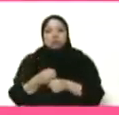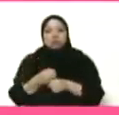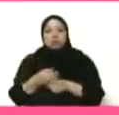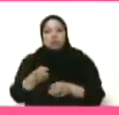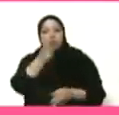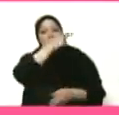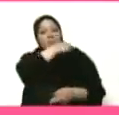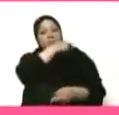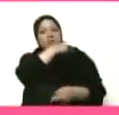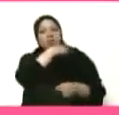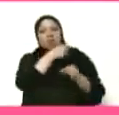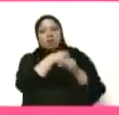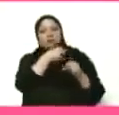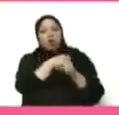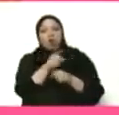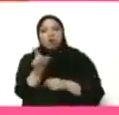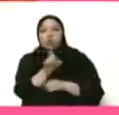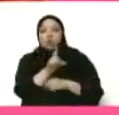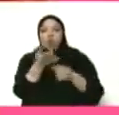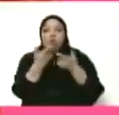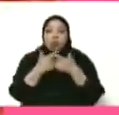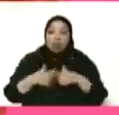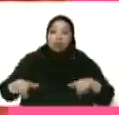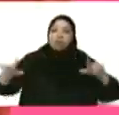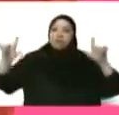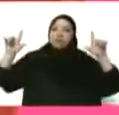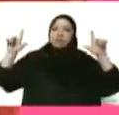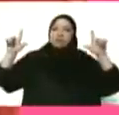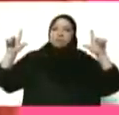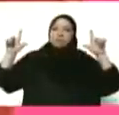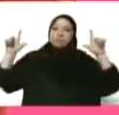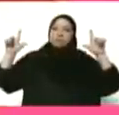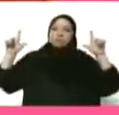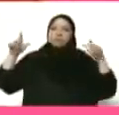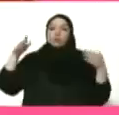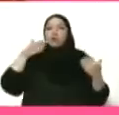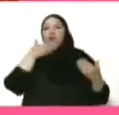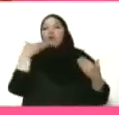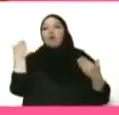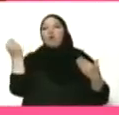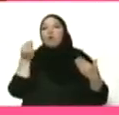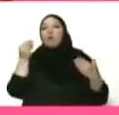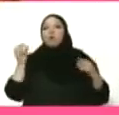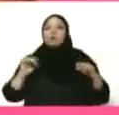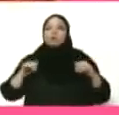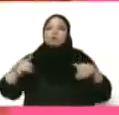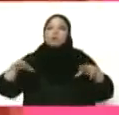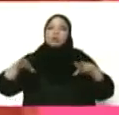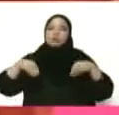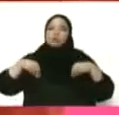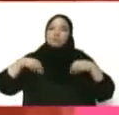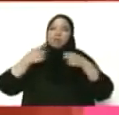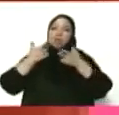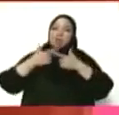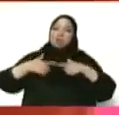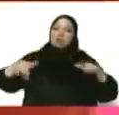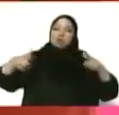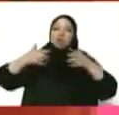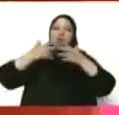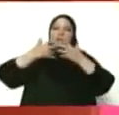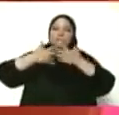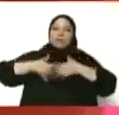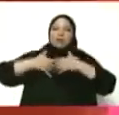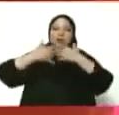ella. Sean libres. Porque cuando un joven comienza a asumir compromiso con un empresario, con